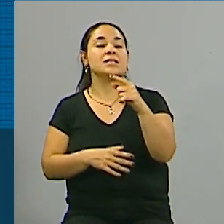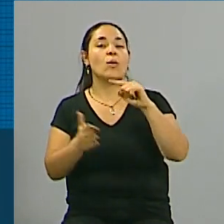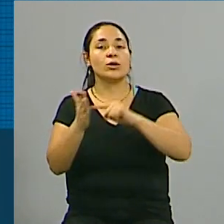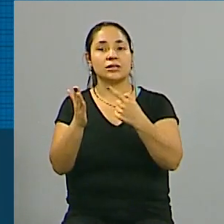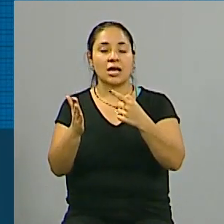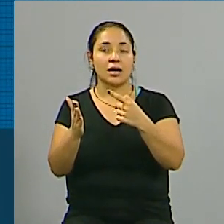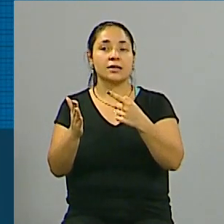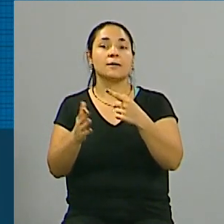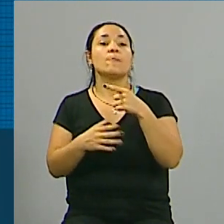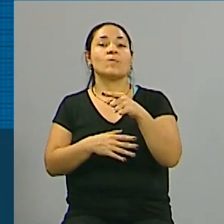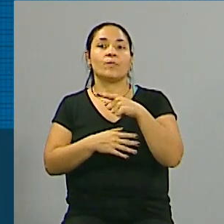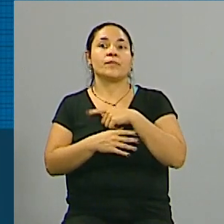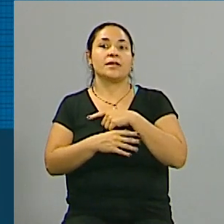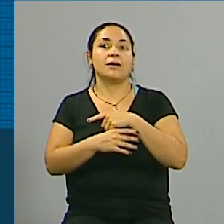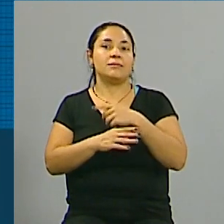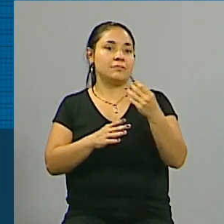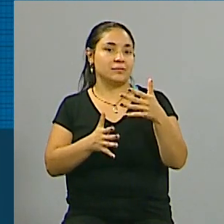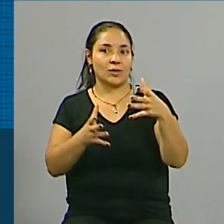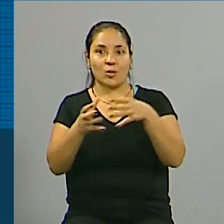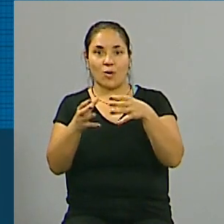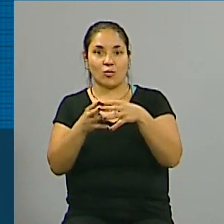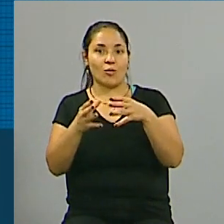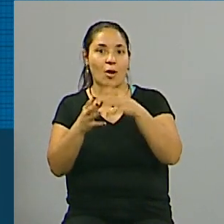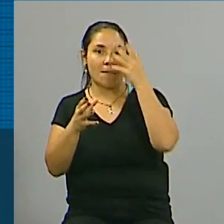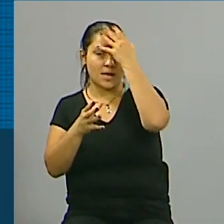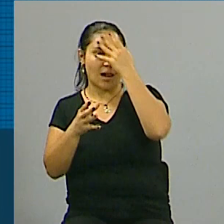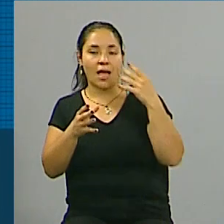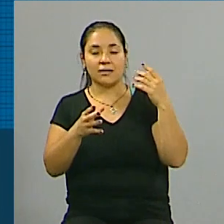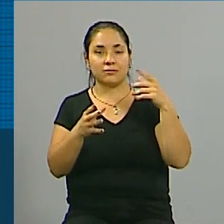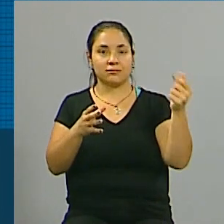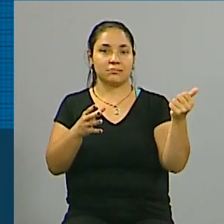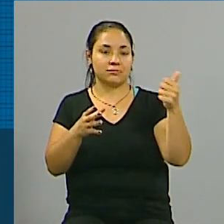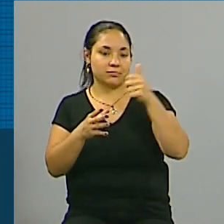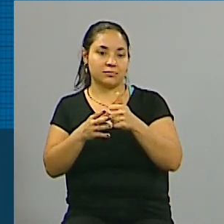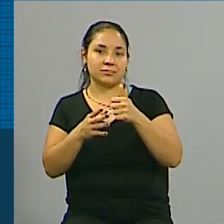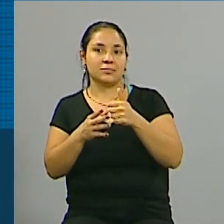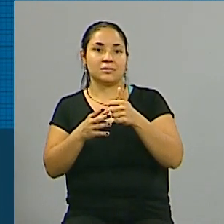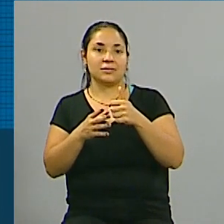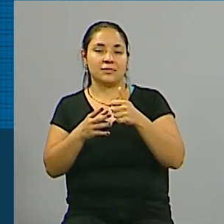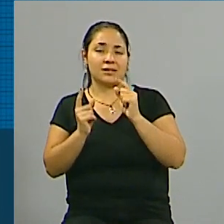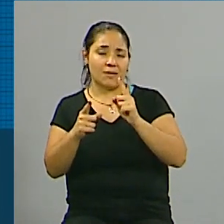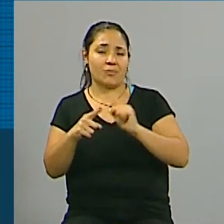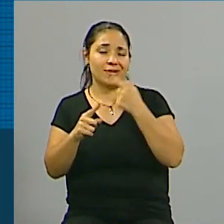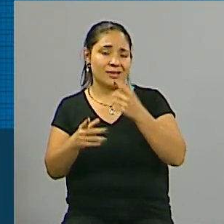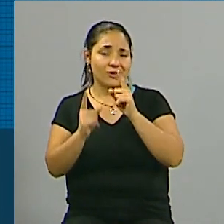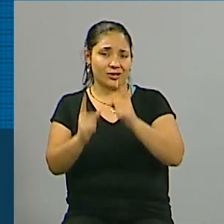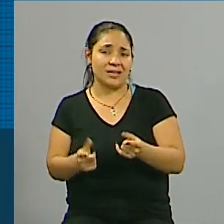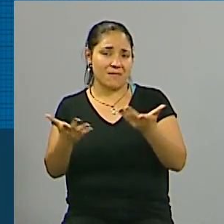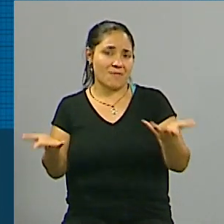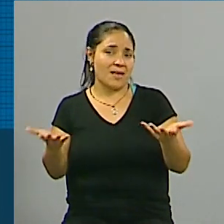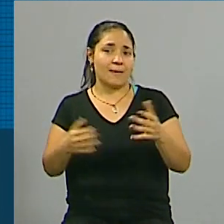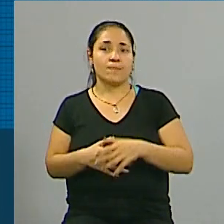Autónoma de Buenos Aires, vienen de parte del sistema político, pero este discurso